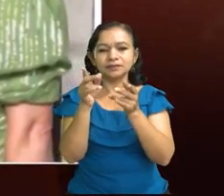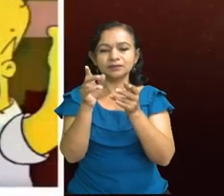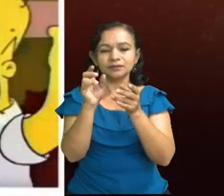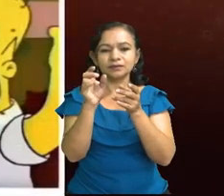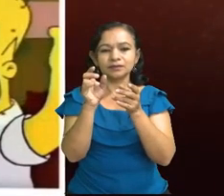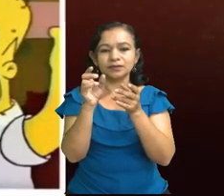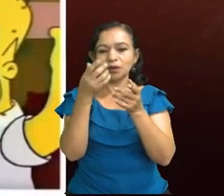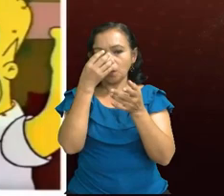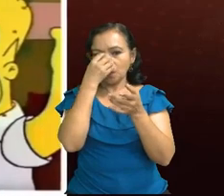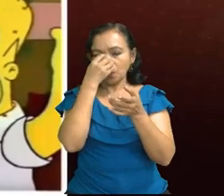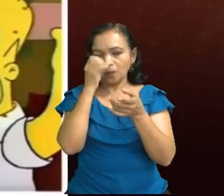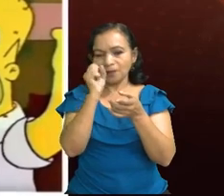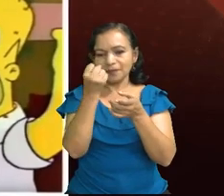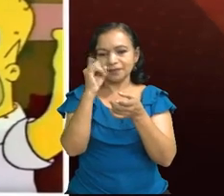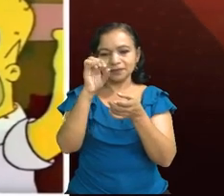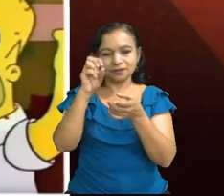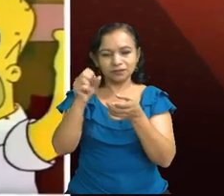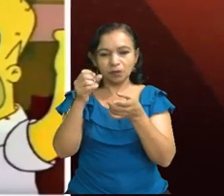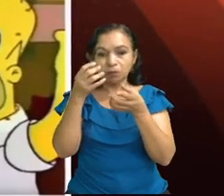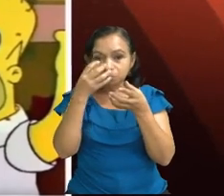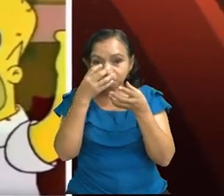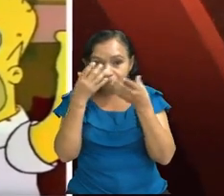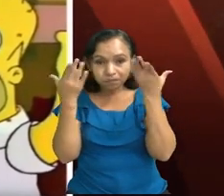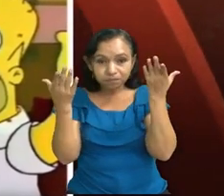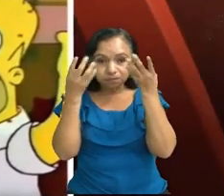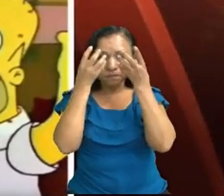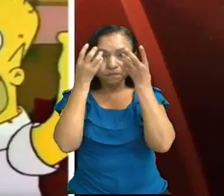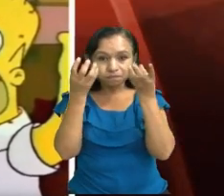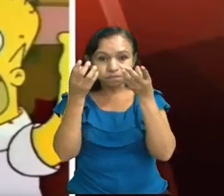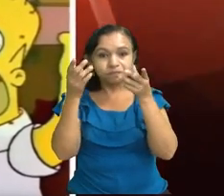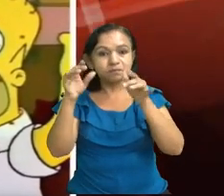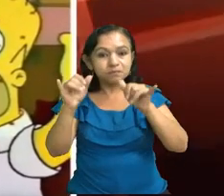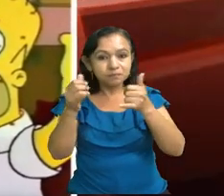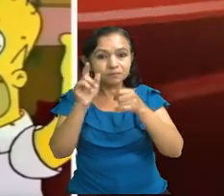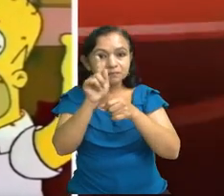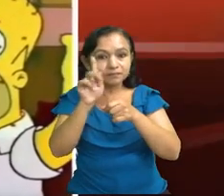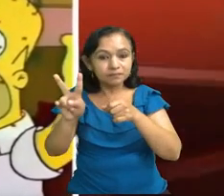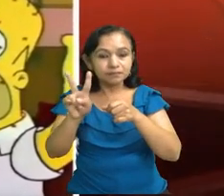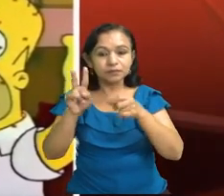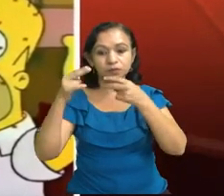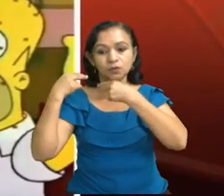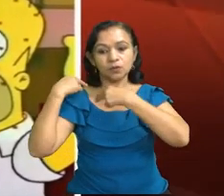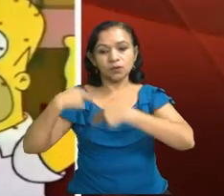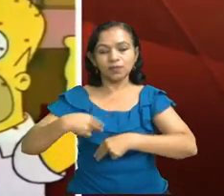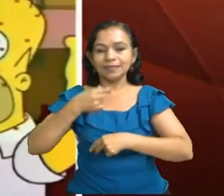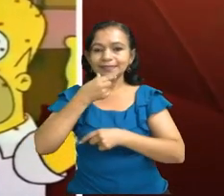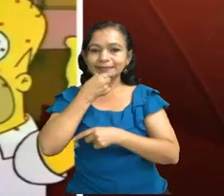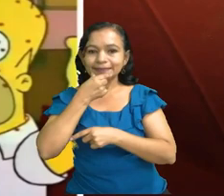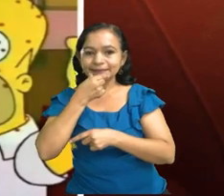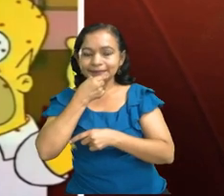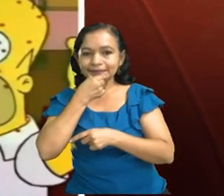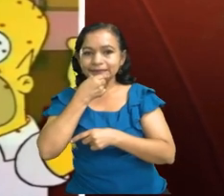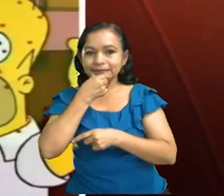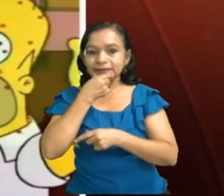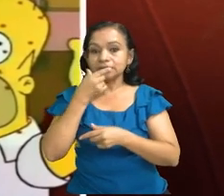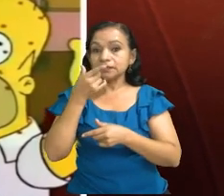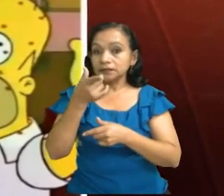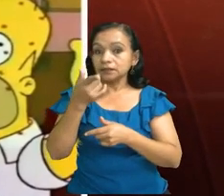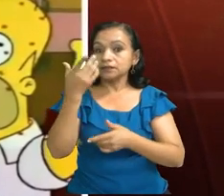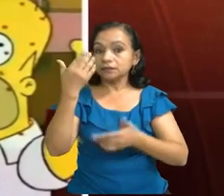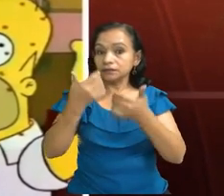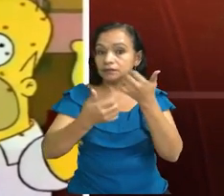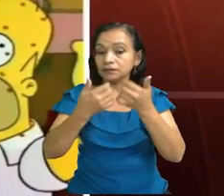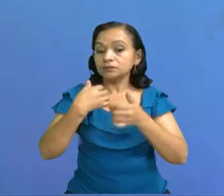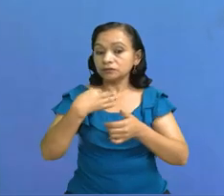Simpson. Lo importante es que a pesar de la tragedia, los seres humanos reímos a pesar de la calamidad que se